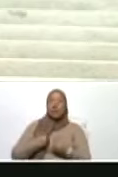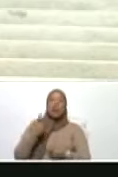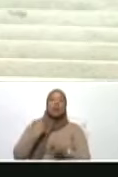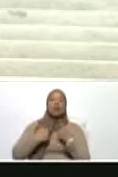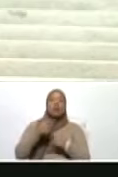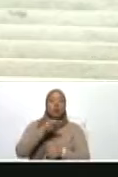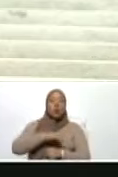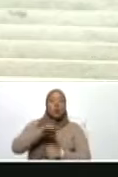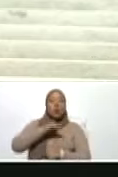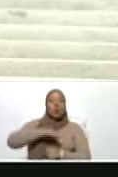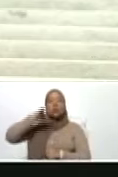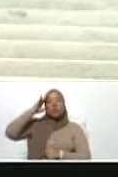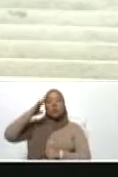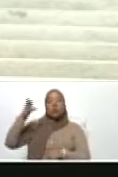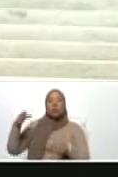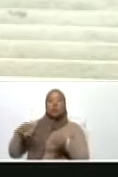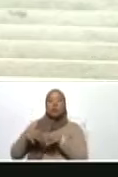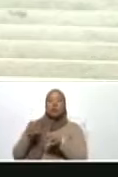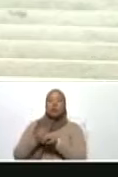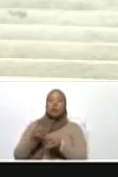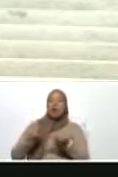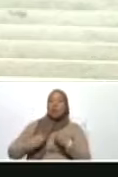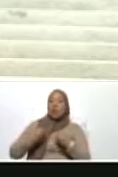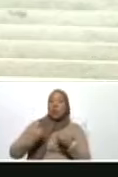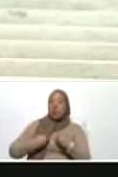bricomiles y que viva